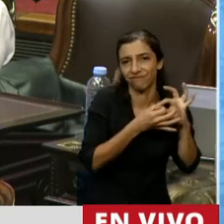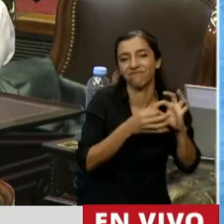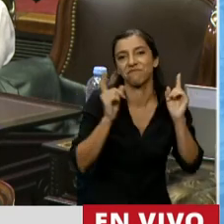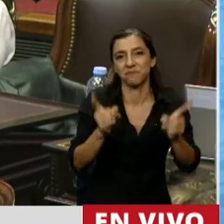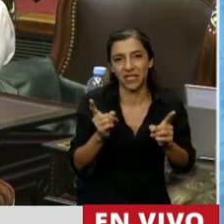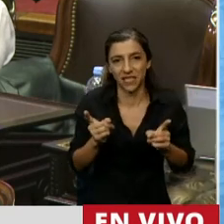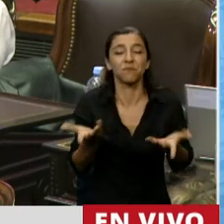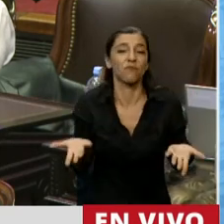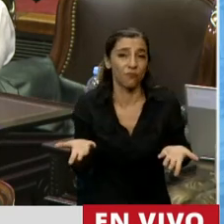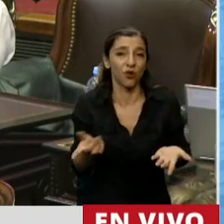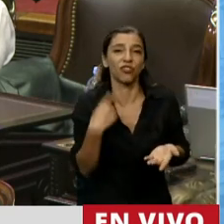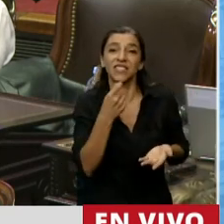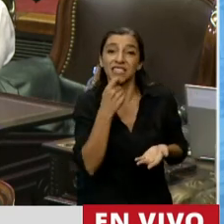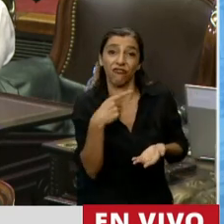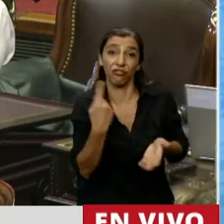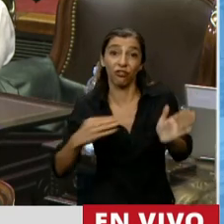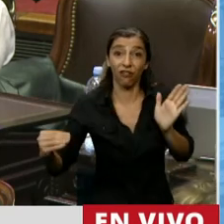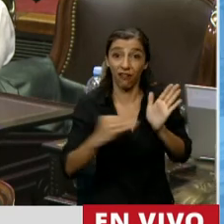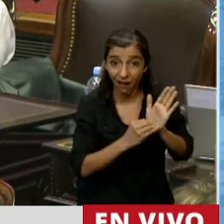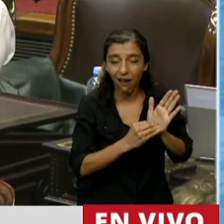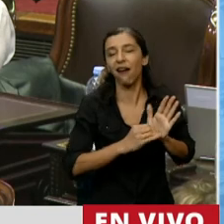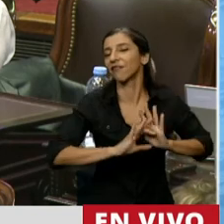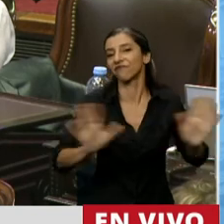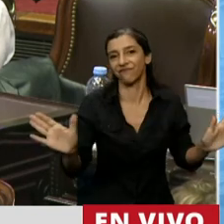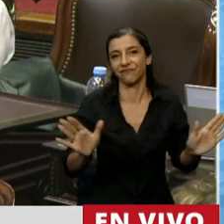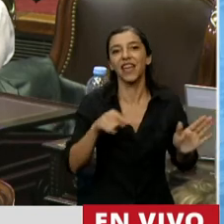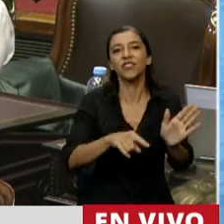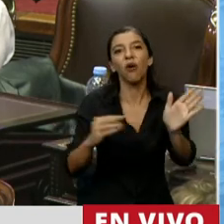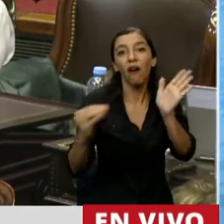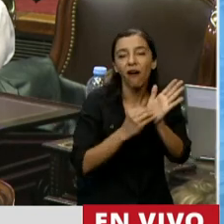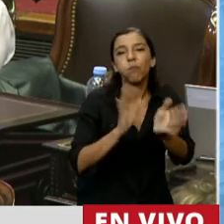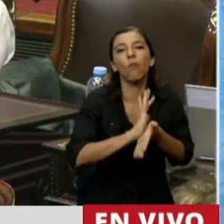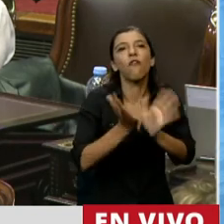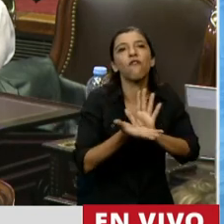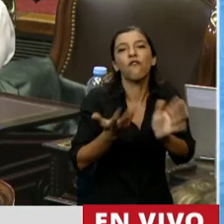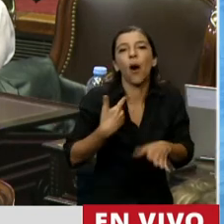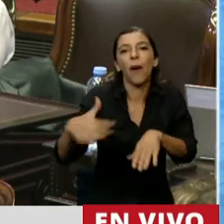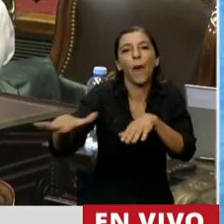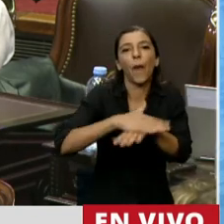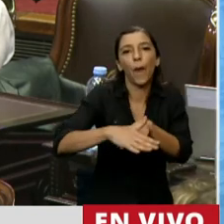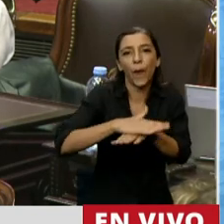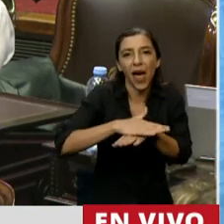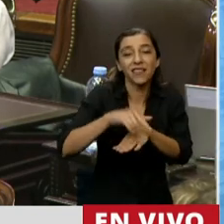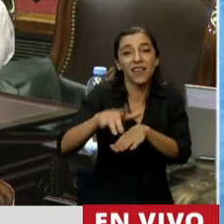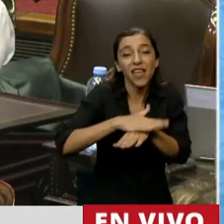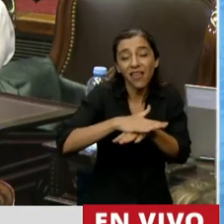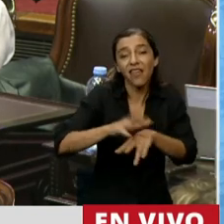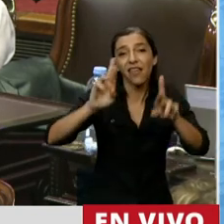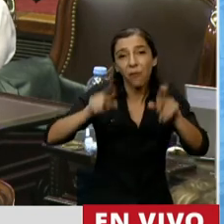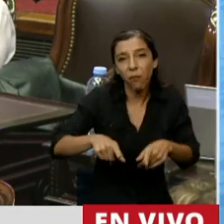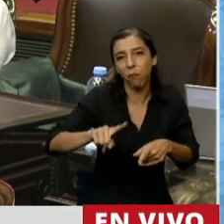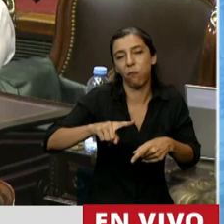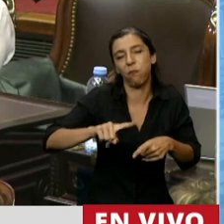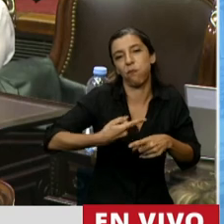lograría poniéndole esa cláusula de piso. El piso está en la garantía de las políticas públicas. El